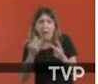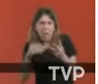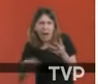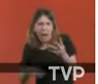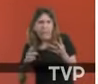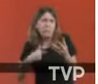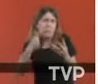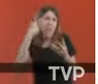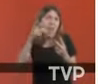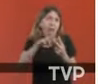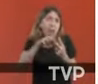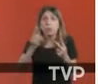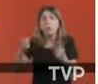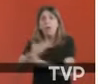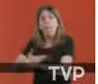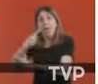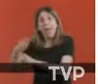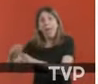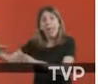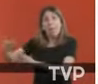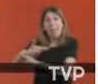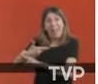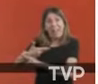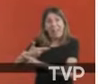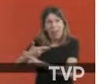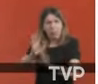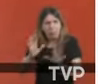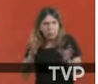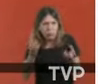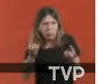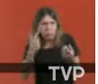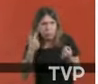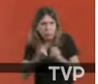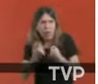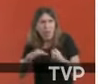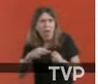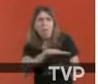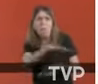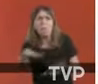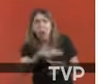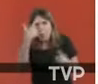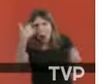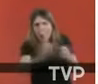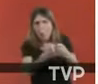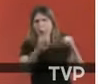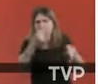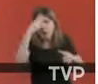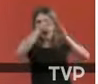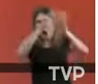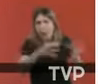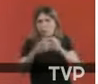esto que pide el fondo, y que estoy de acuerdo que debe tener consentimiento del pueblo y que debe haber un